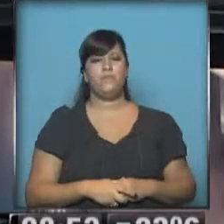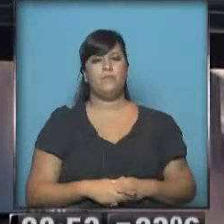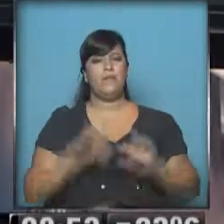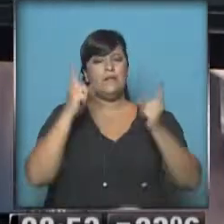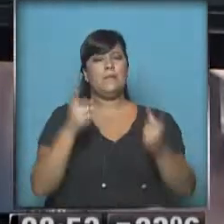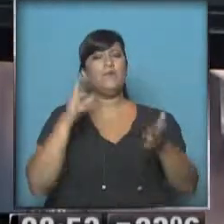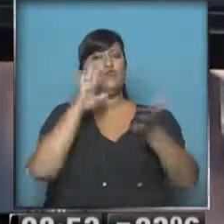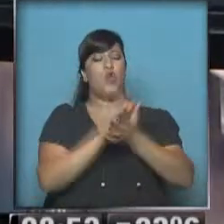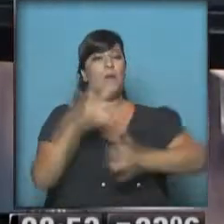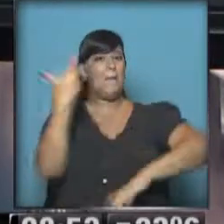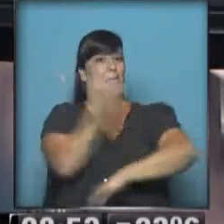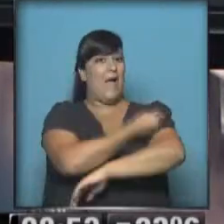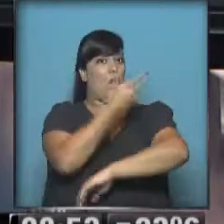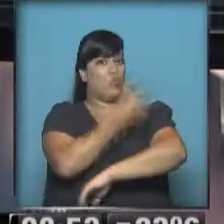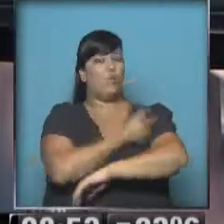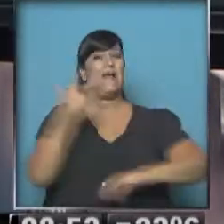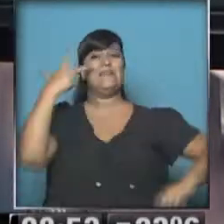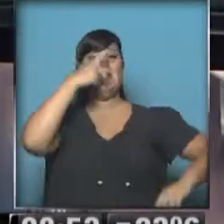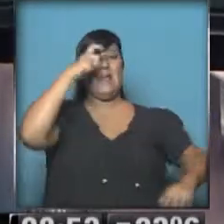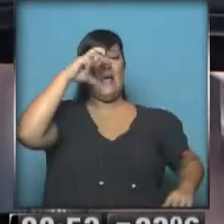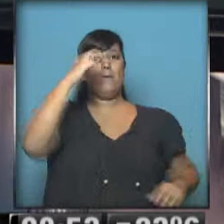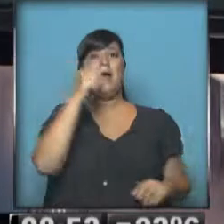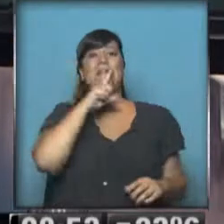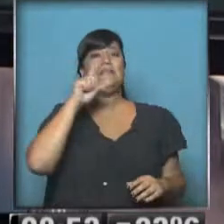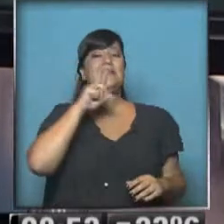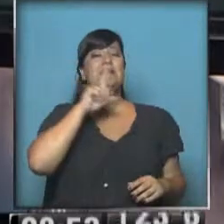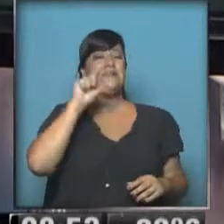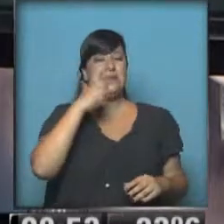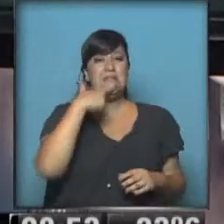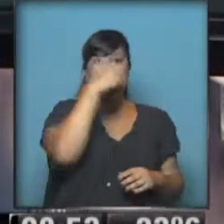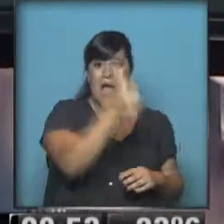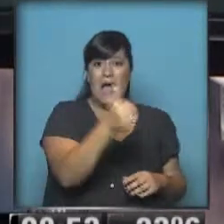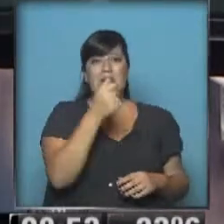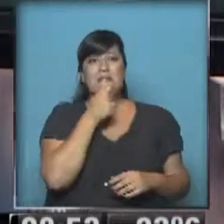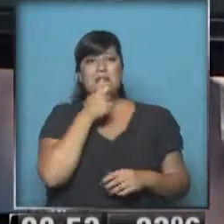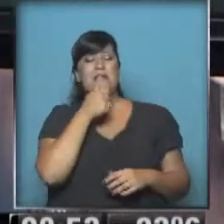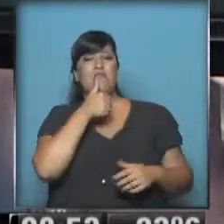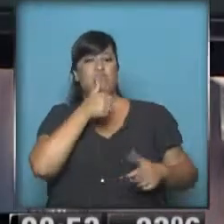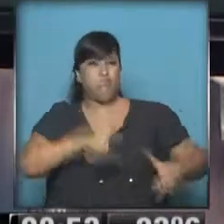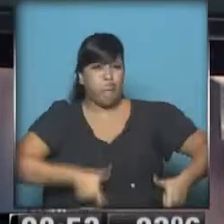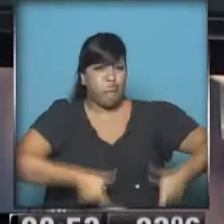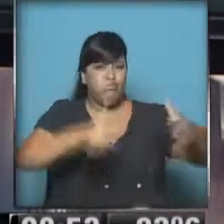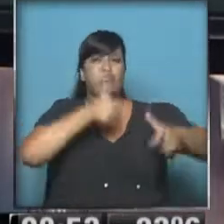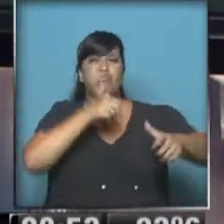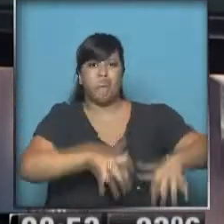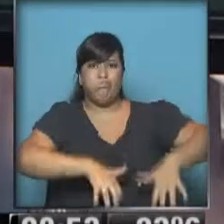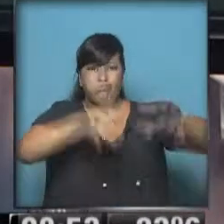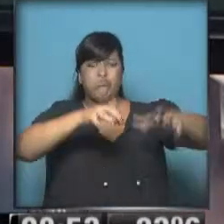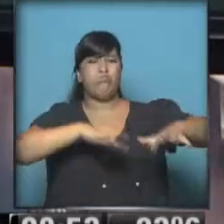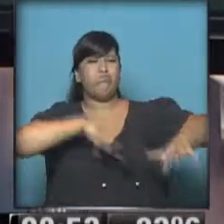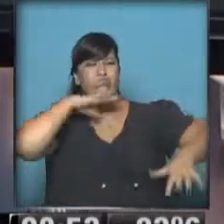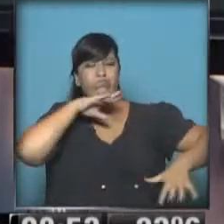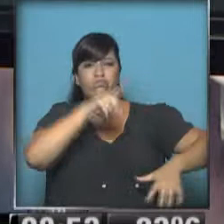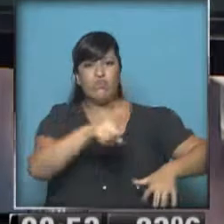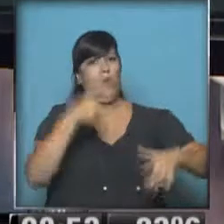respecto a esto las vacunas la hepatitis a se transmite por vía fecal-oral entonces si los sumideros y las cloacas van a estar inundados y van a estar tapados voy a